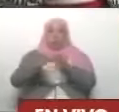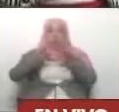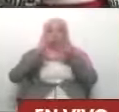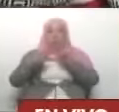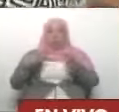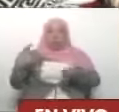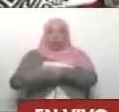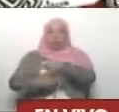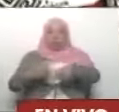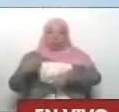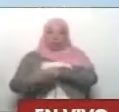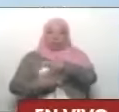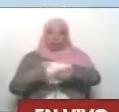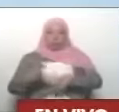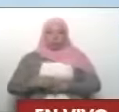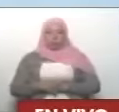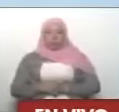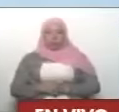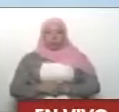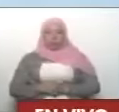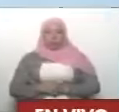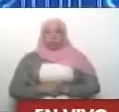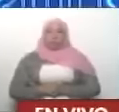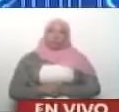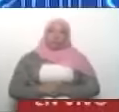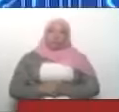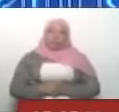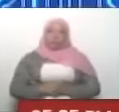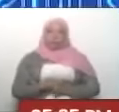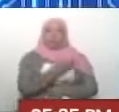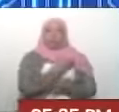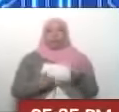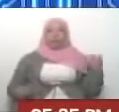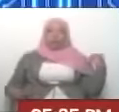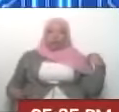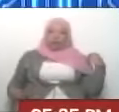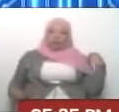y la revolución. Bueno, también tenemos, ya los presenté,